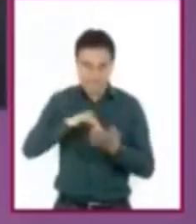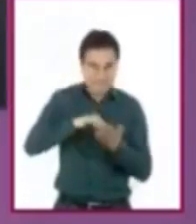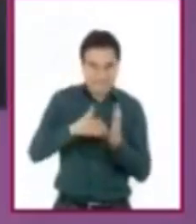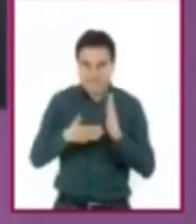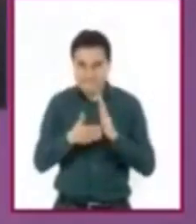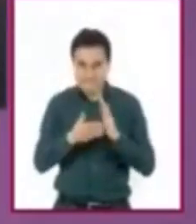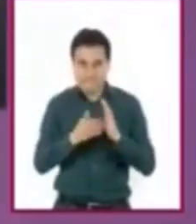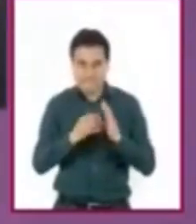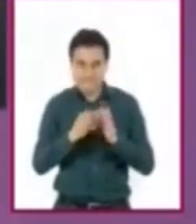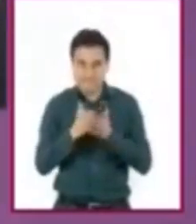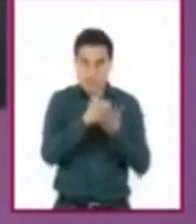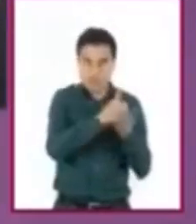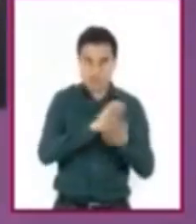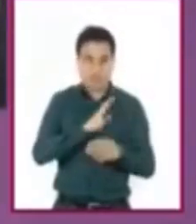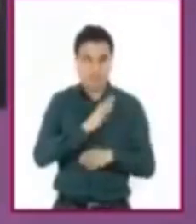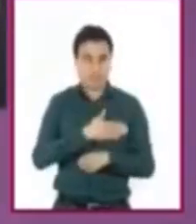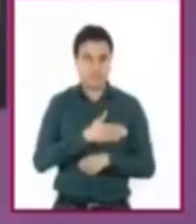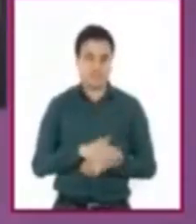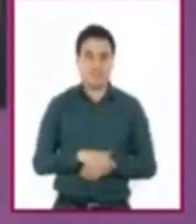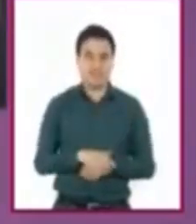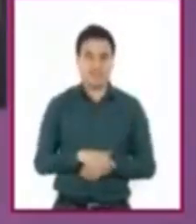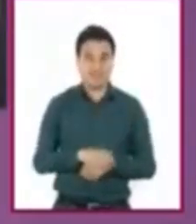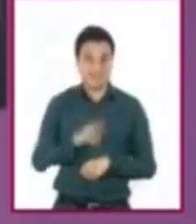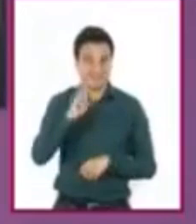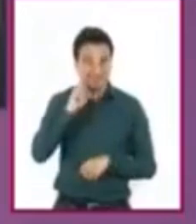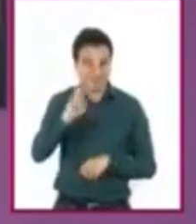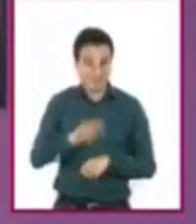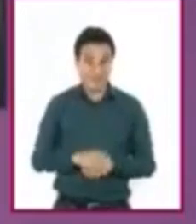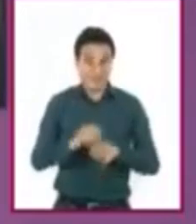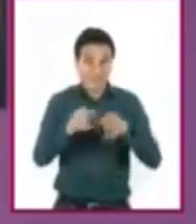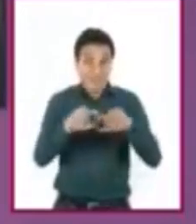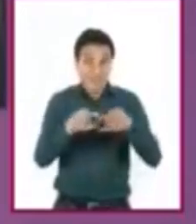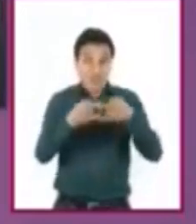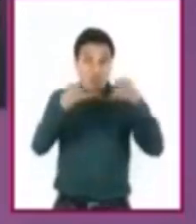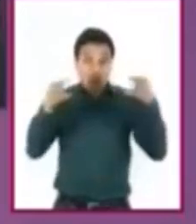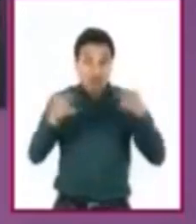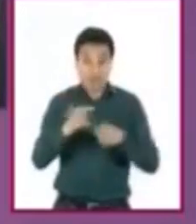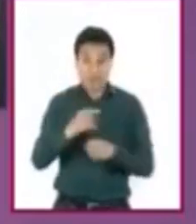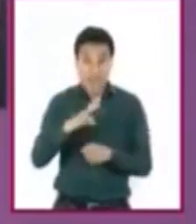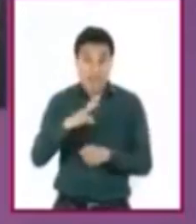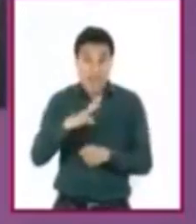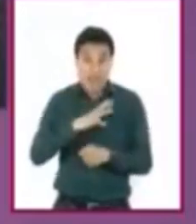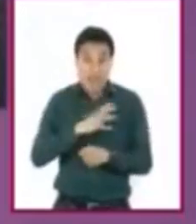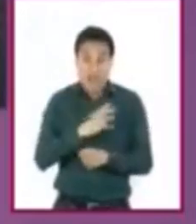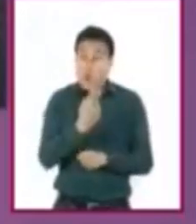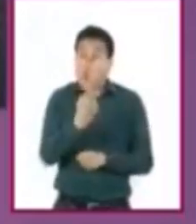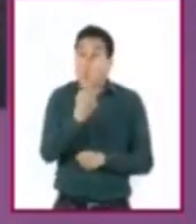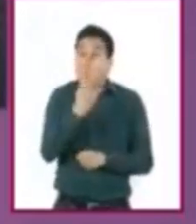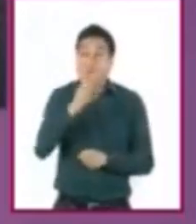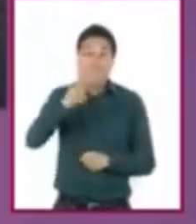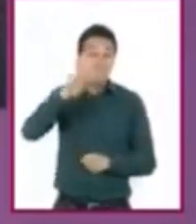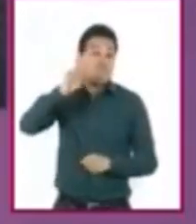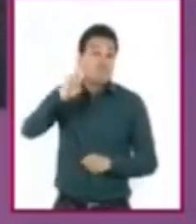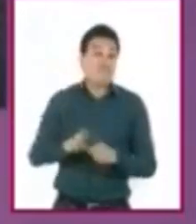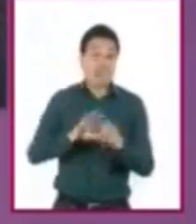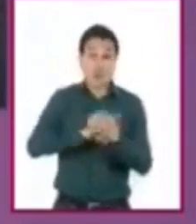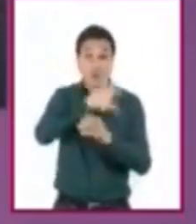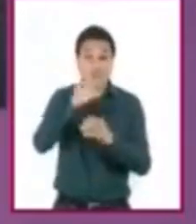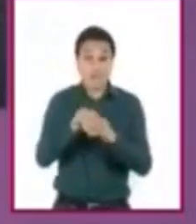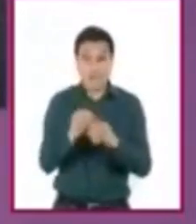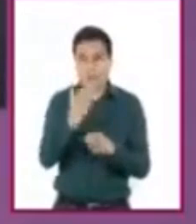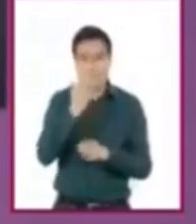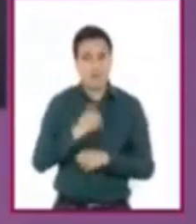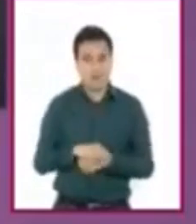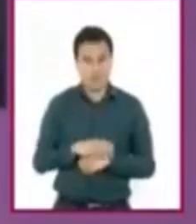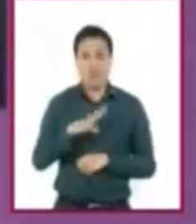Como se mencionó al principio del programa, en la historia no existe una sola verdad. Lo que sí hay son diferentes versiones e